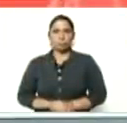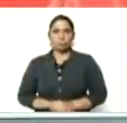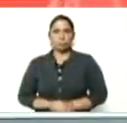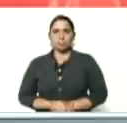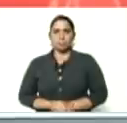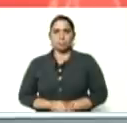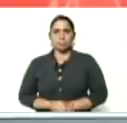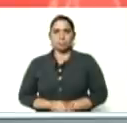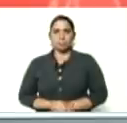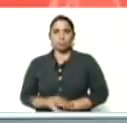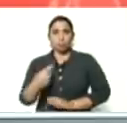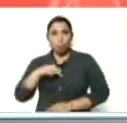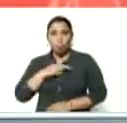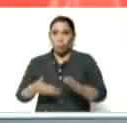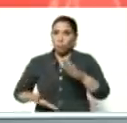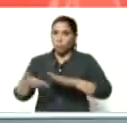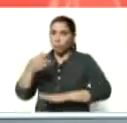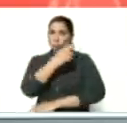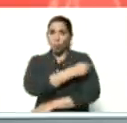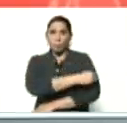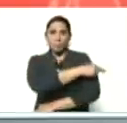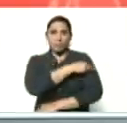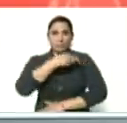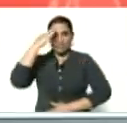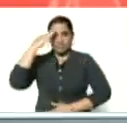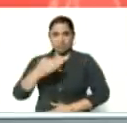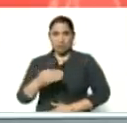que fuimos al hospital militar. Elías Agua está